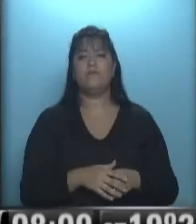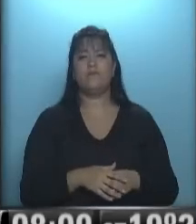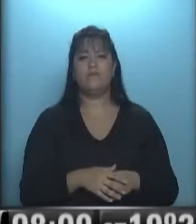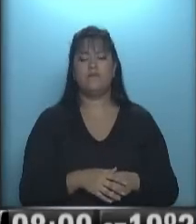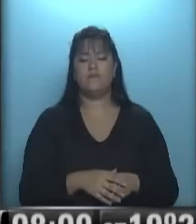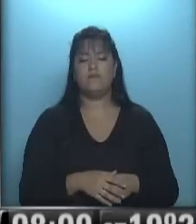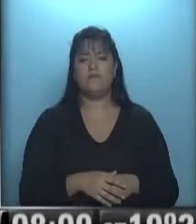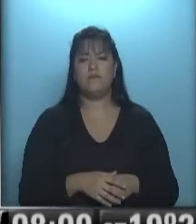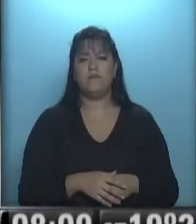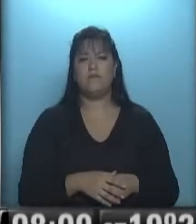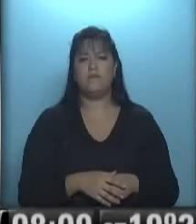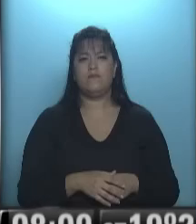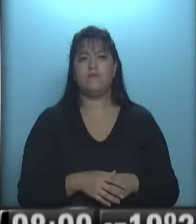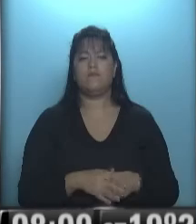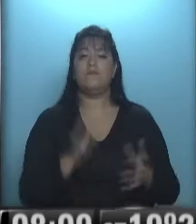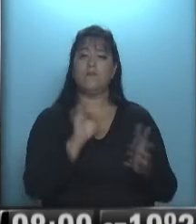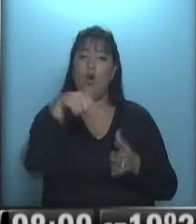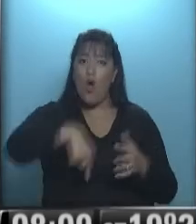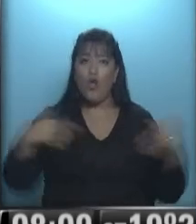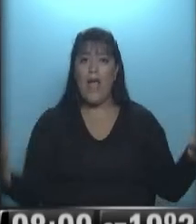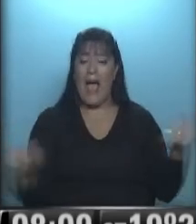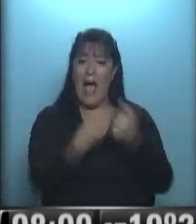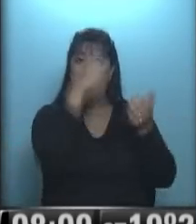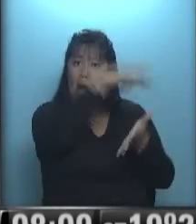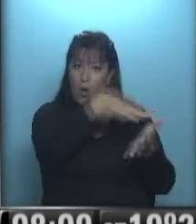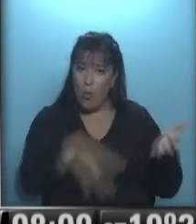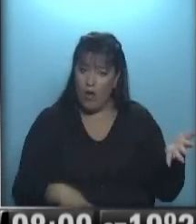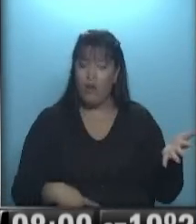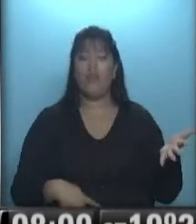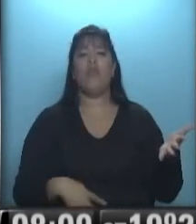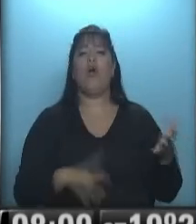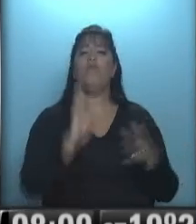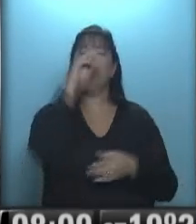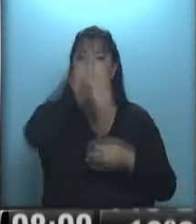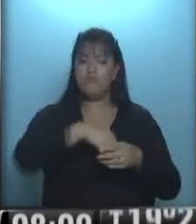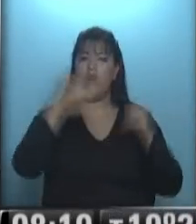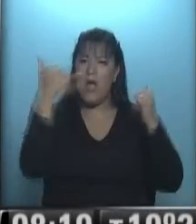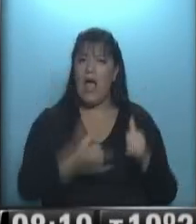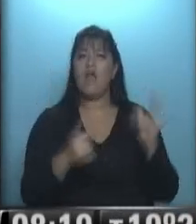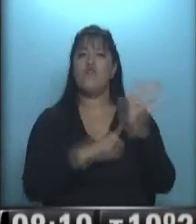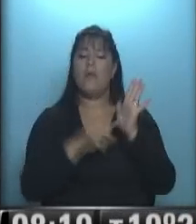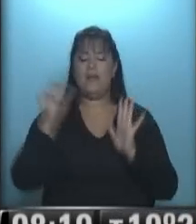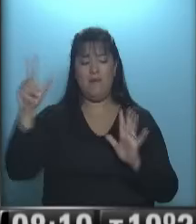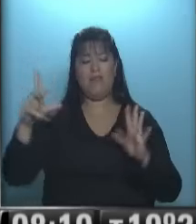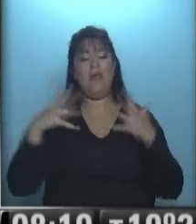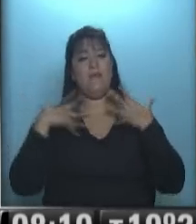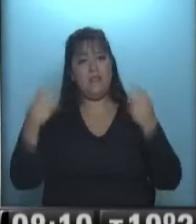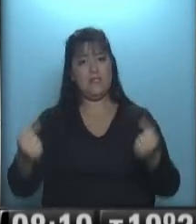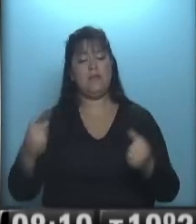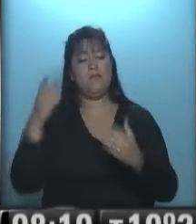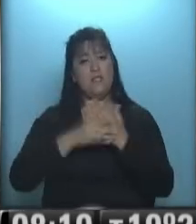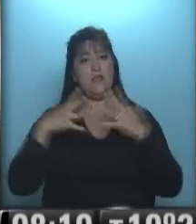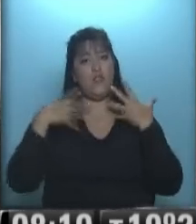ciudades. La ordenanza que hoy nosotros estamos presentando la contempla tanto la normativa del Ministerio de Salud como de la Comisión